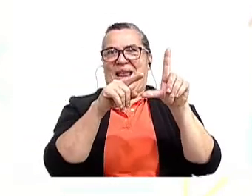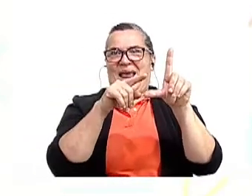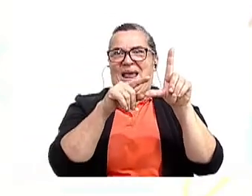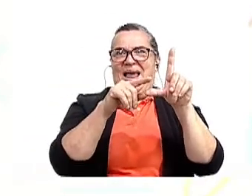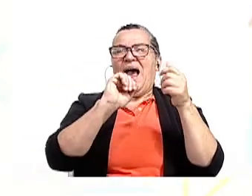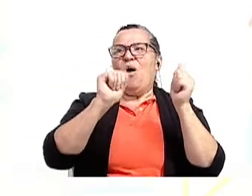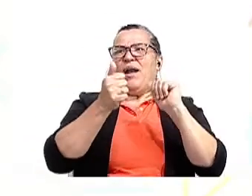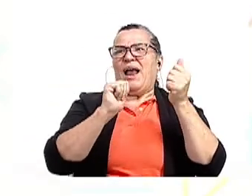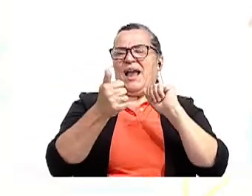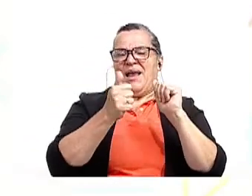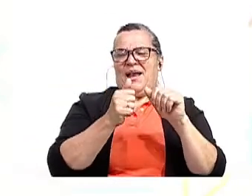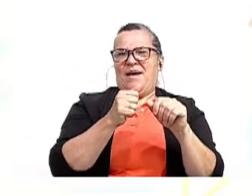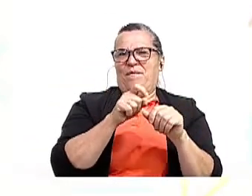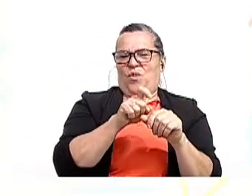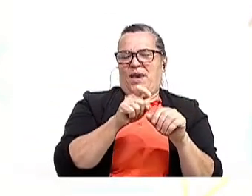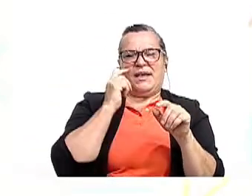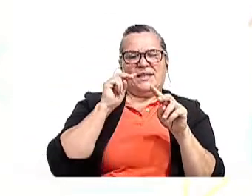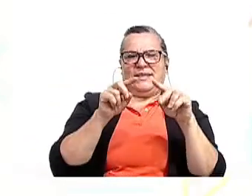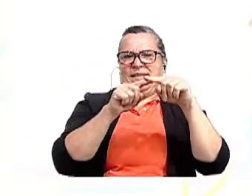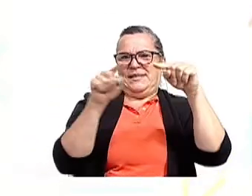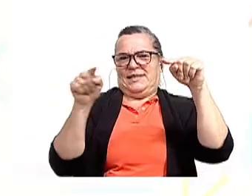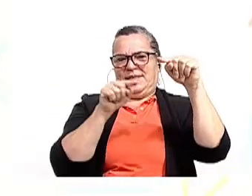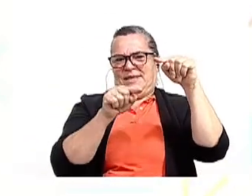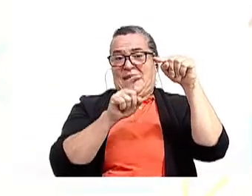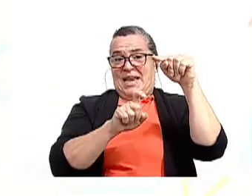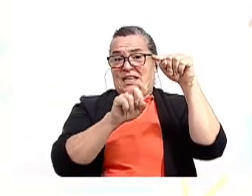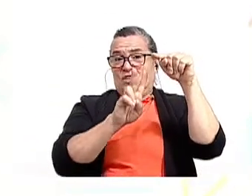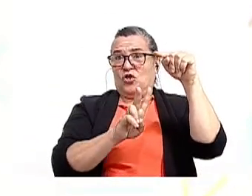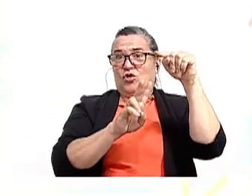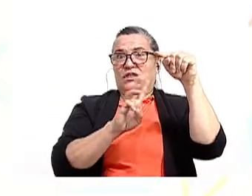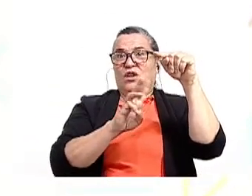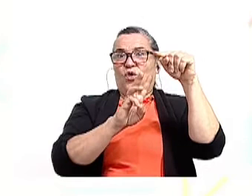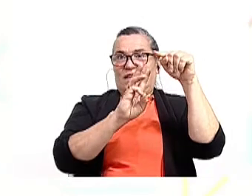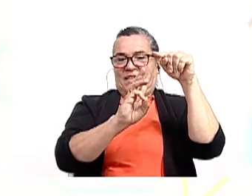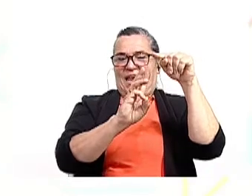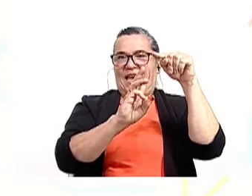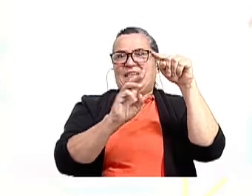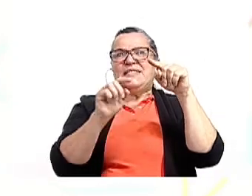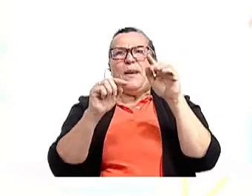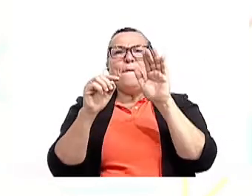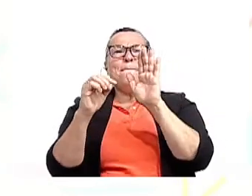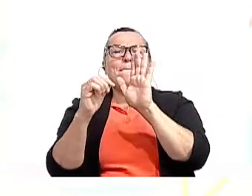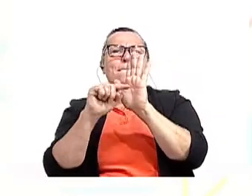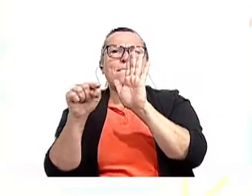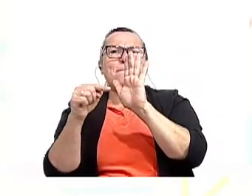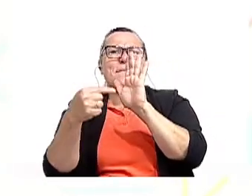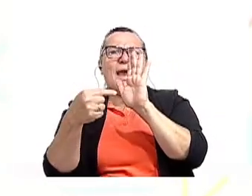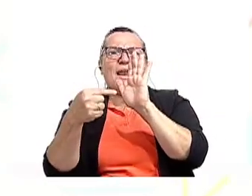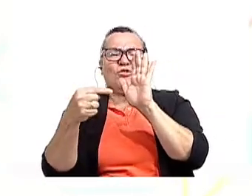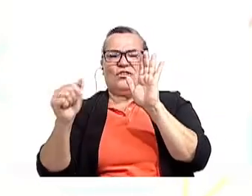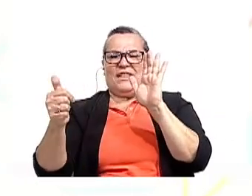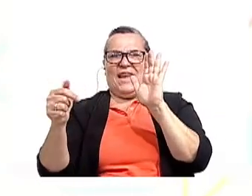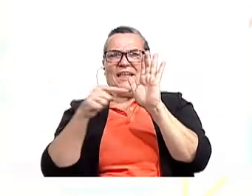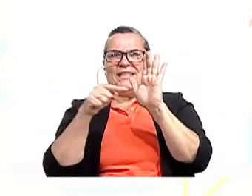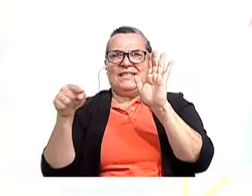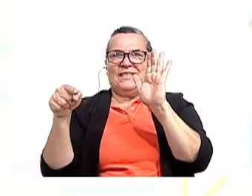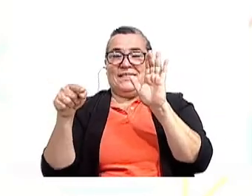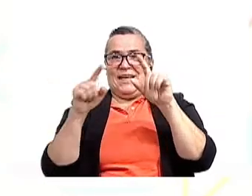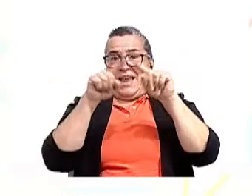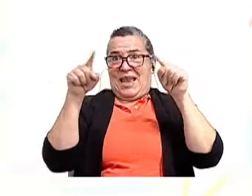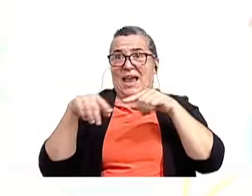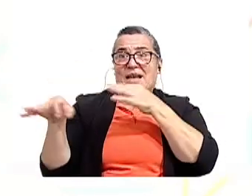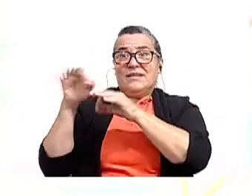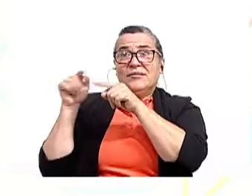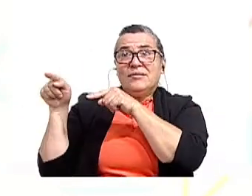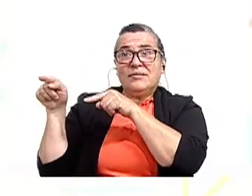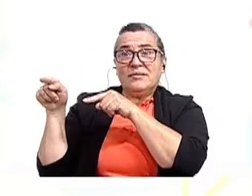cambio en x. Observemos, x sub 2 es 6, menos x sub 1, que sería 10. Efectuando las